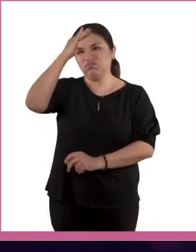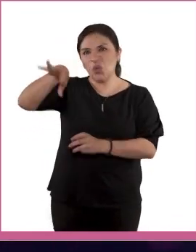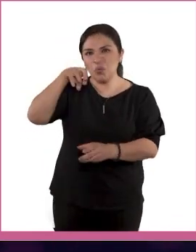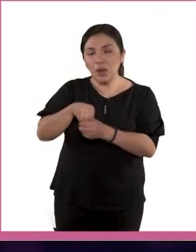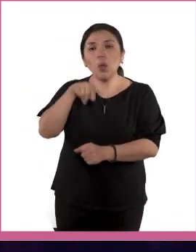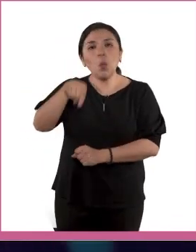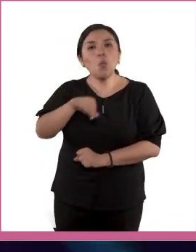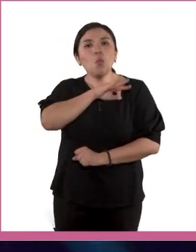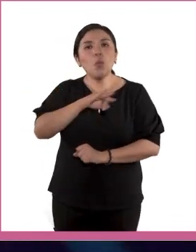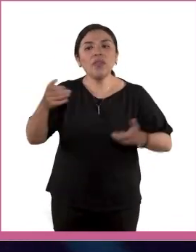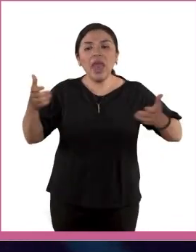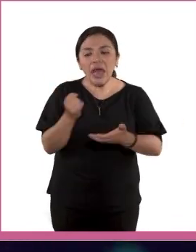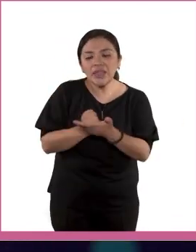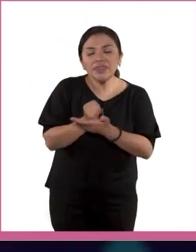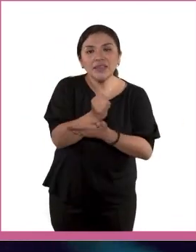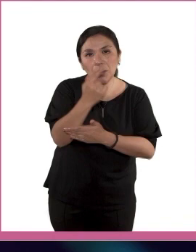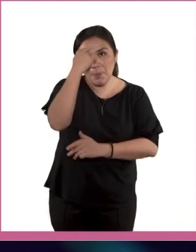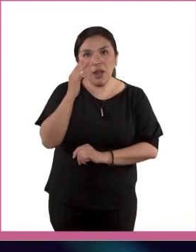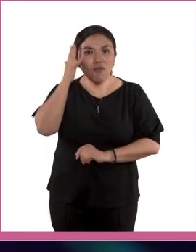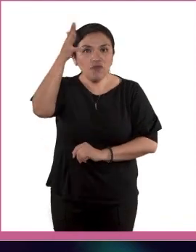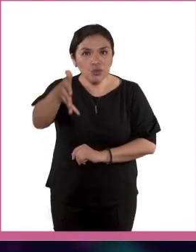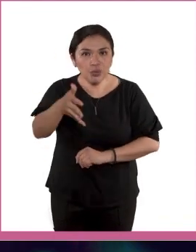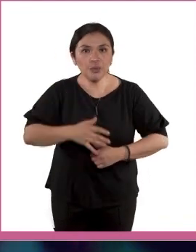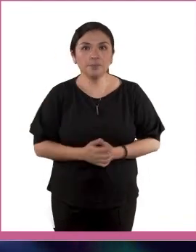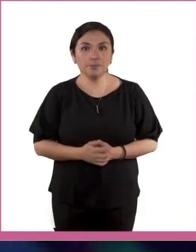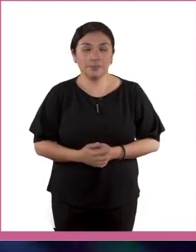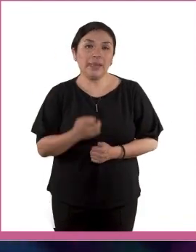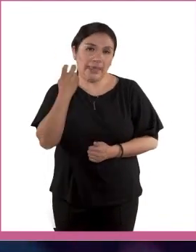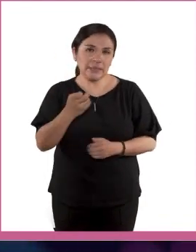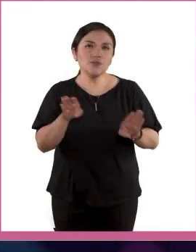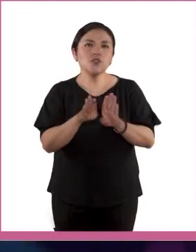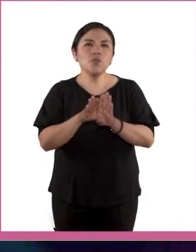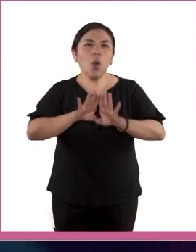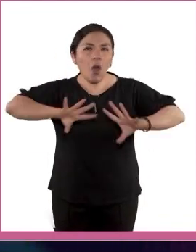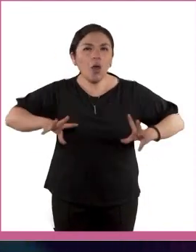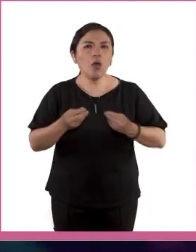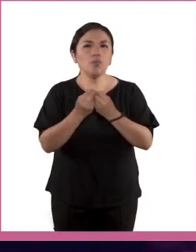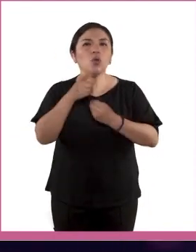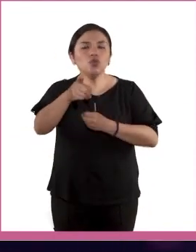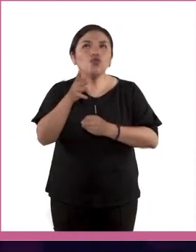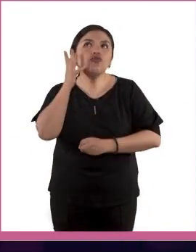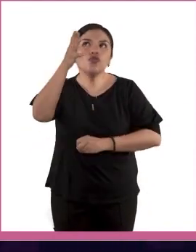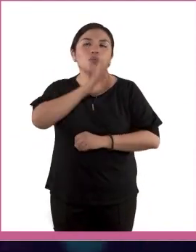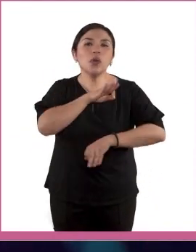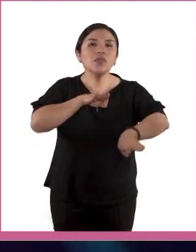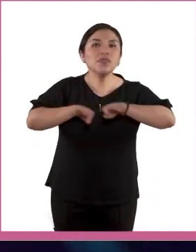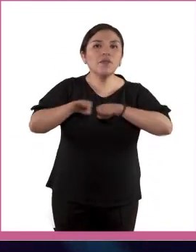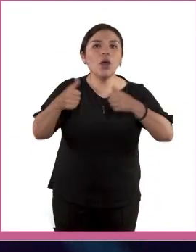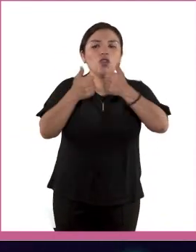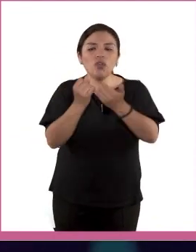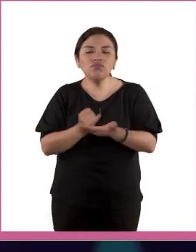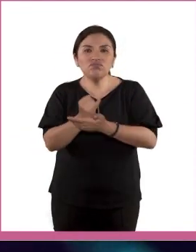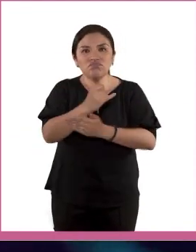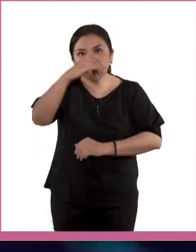y que además te permite tomar decisiones. Es decir, en términos ya de ejercer tu profesión.